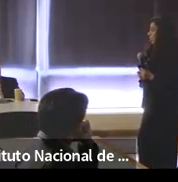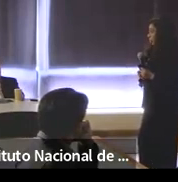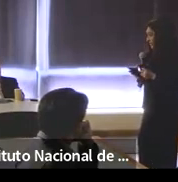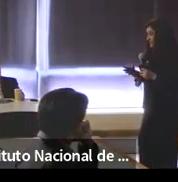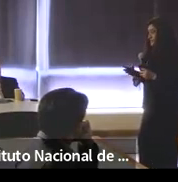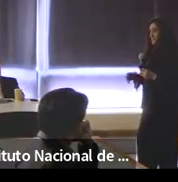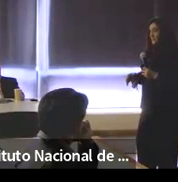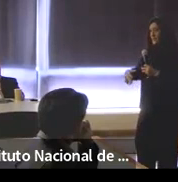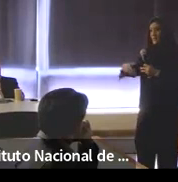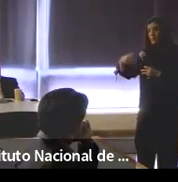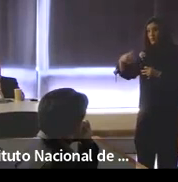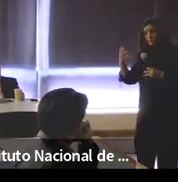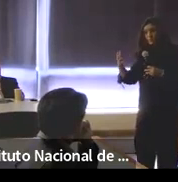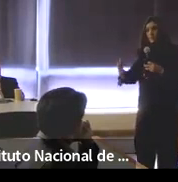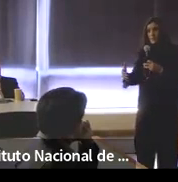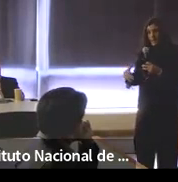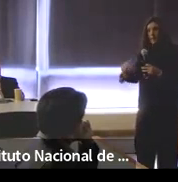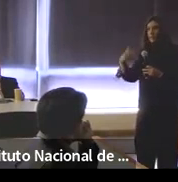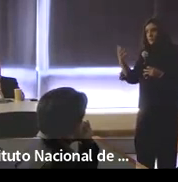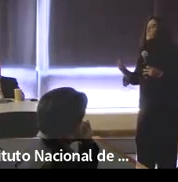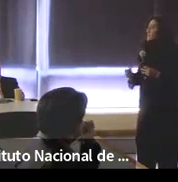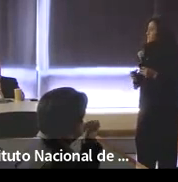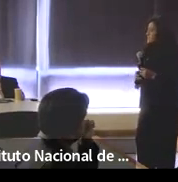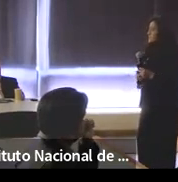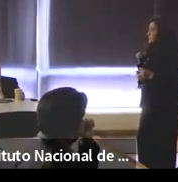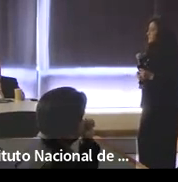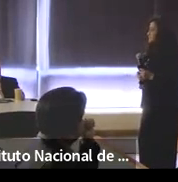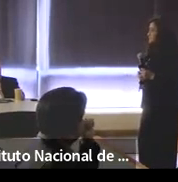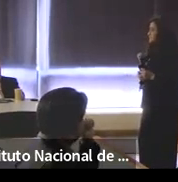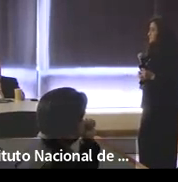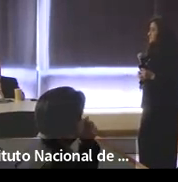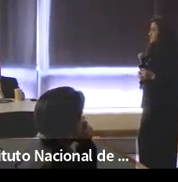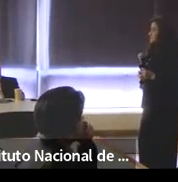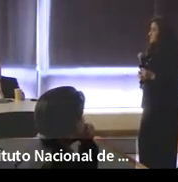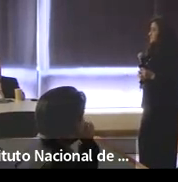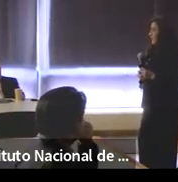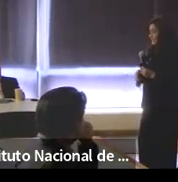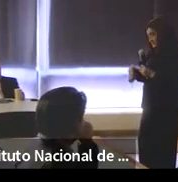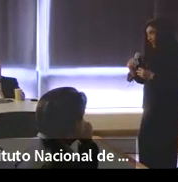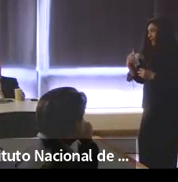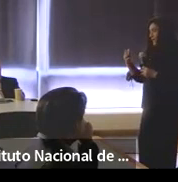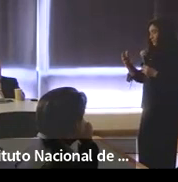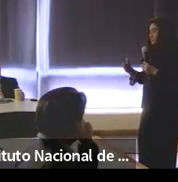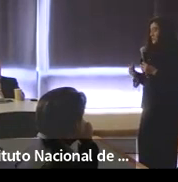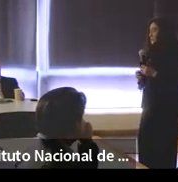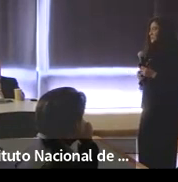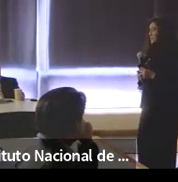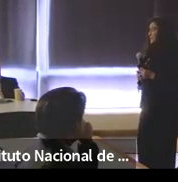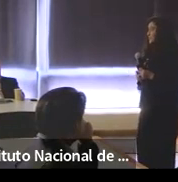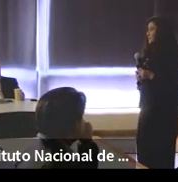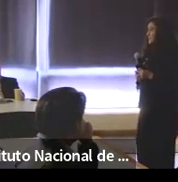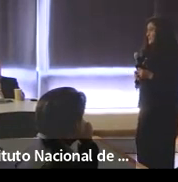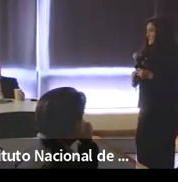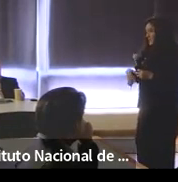hoy tiene una connotación distinta hace algunos años